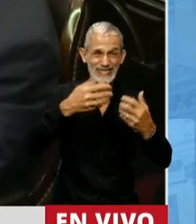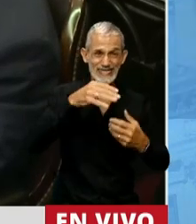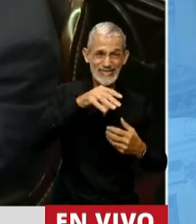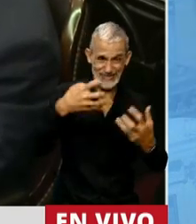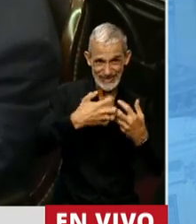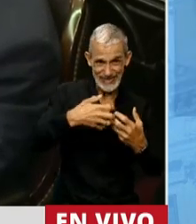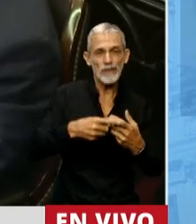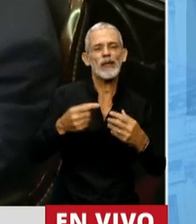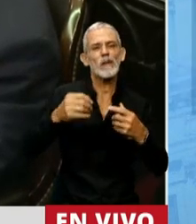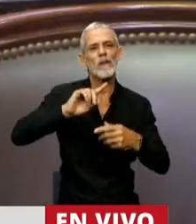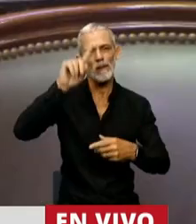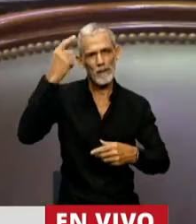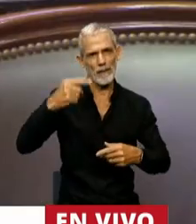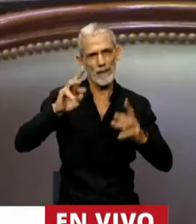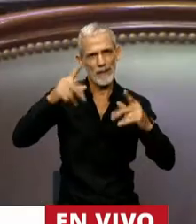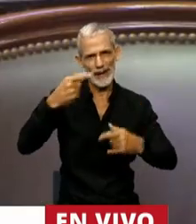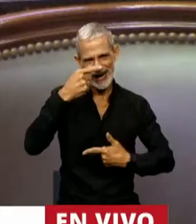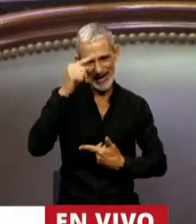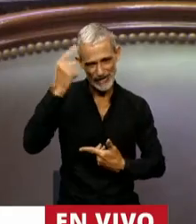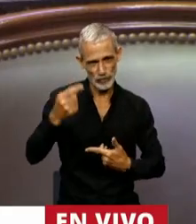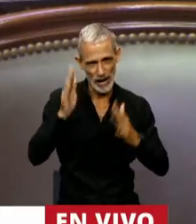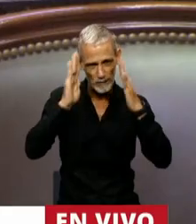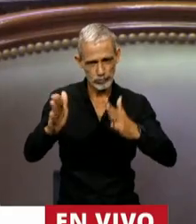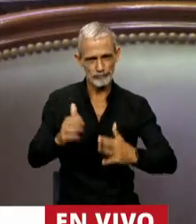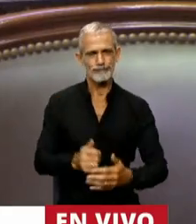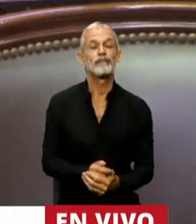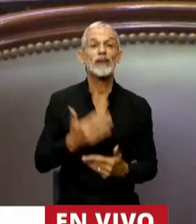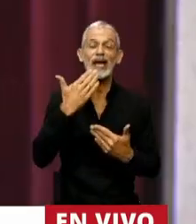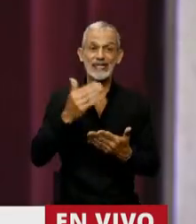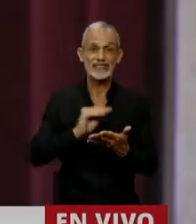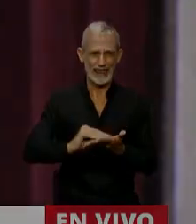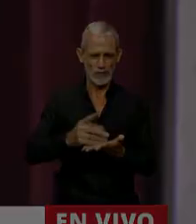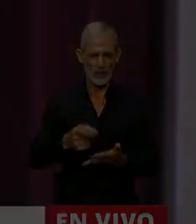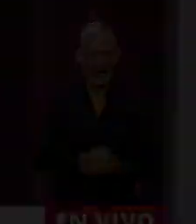ser una política de Estado. Gracias, presidente. Gracias, diputado Alume.